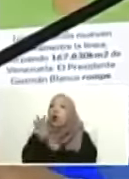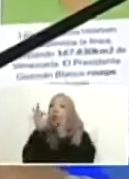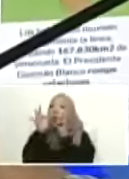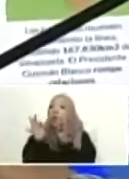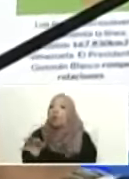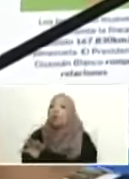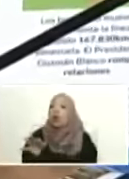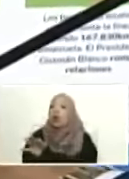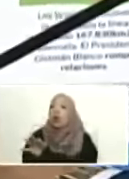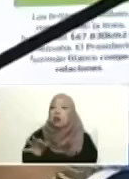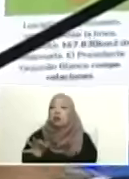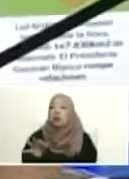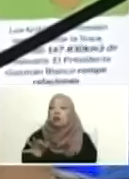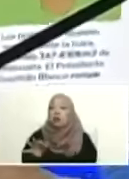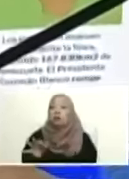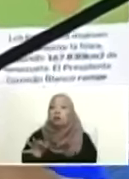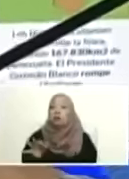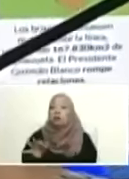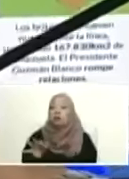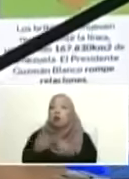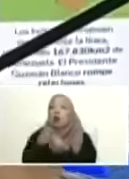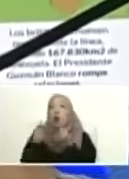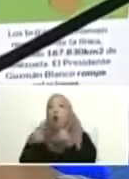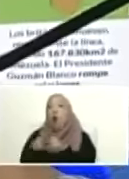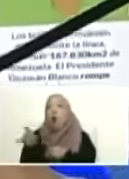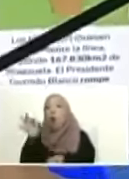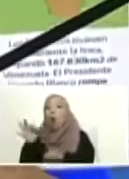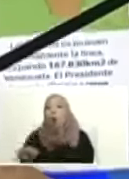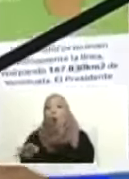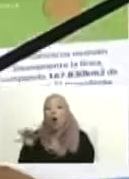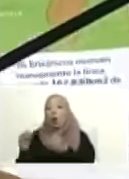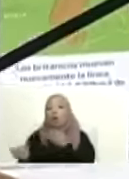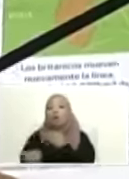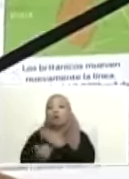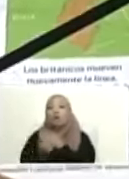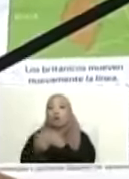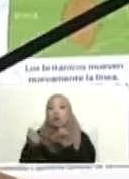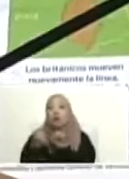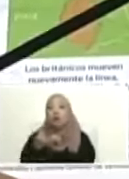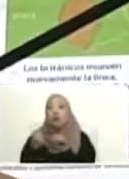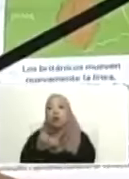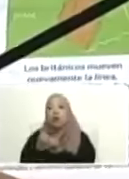oficiales, pudiéramos decir, entre oficiosos y oficiales.